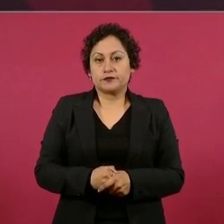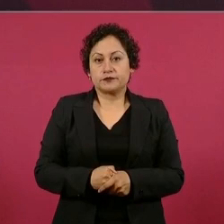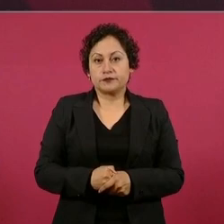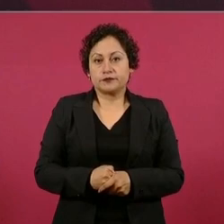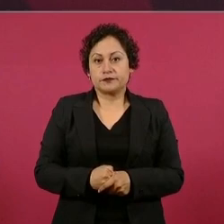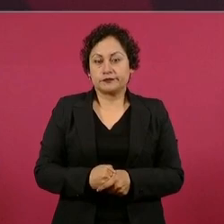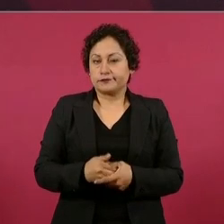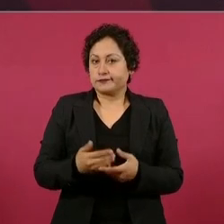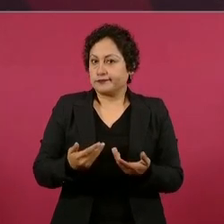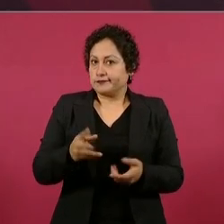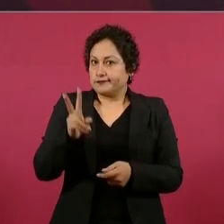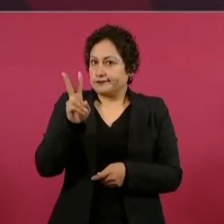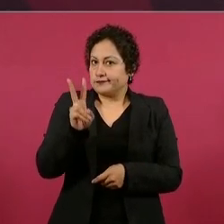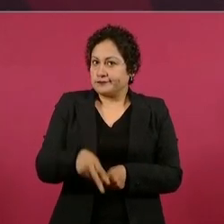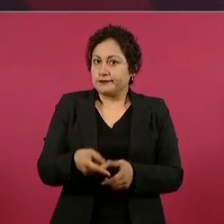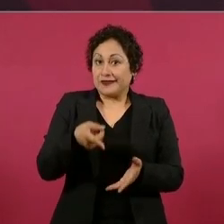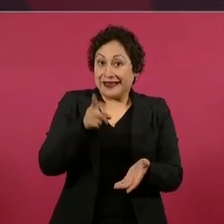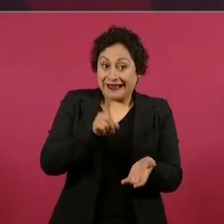ferrocarril,